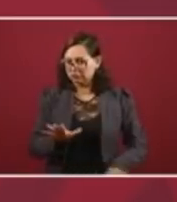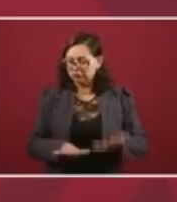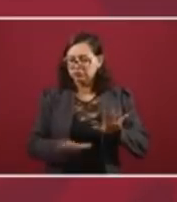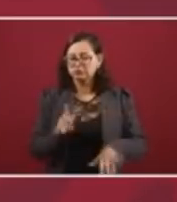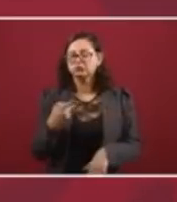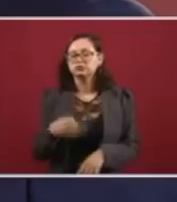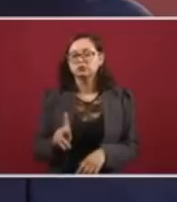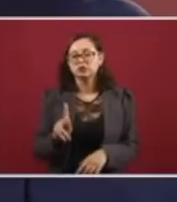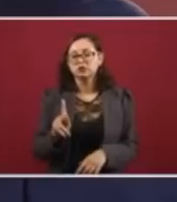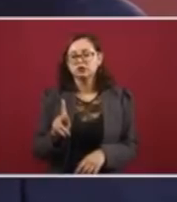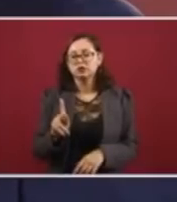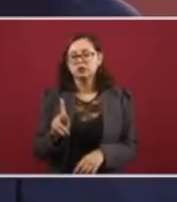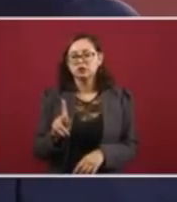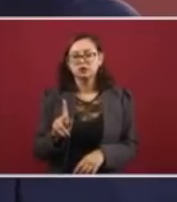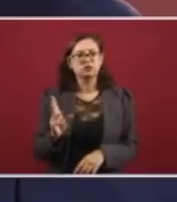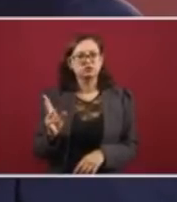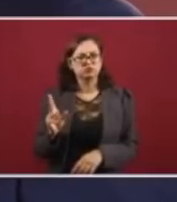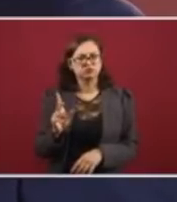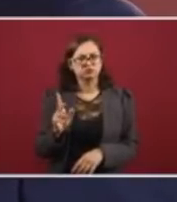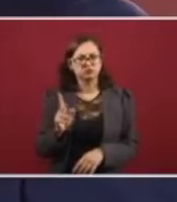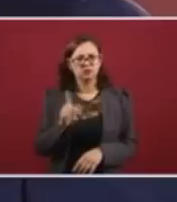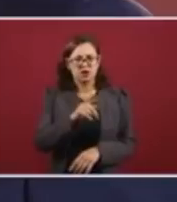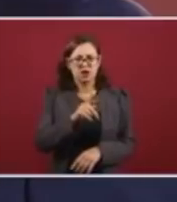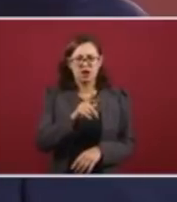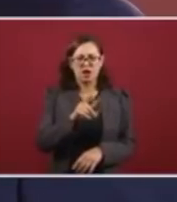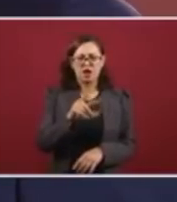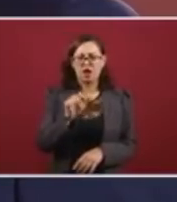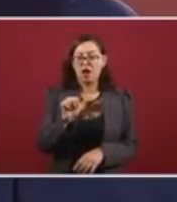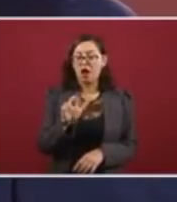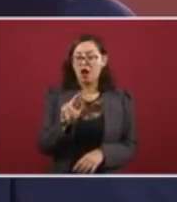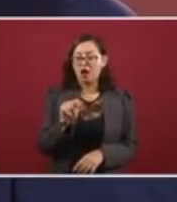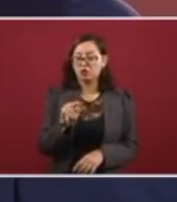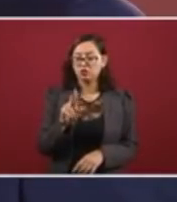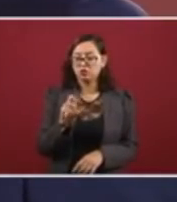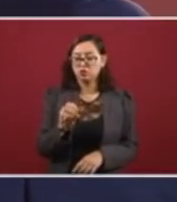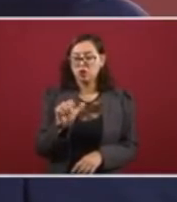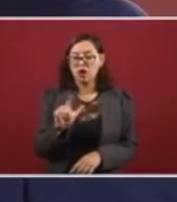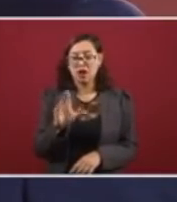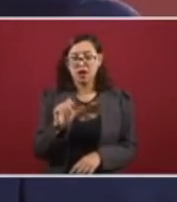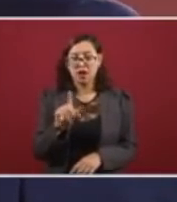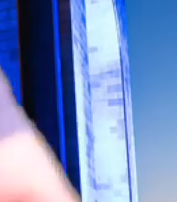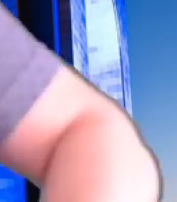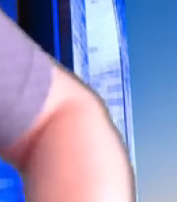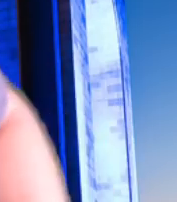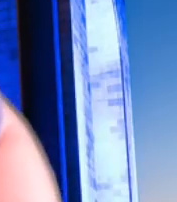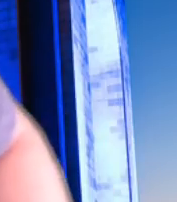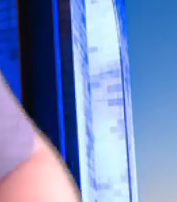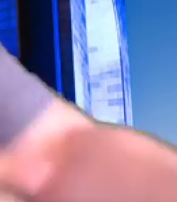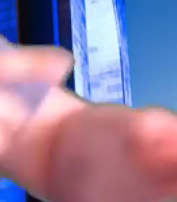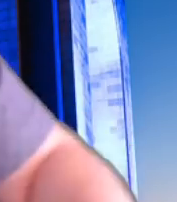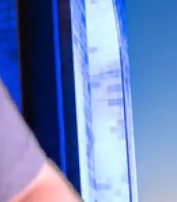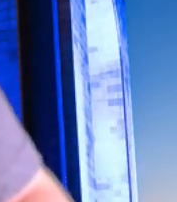pero creo que no es abogado Arturo Alcalde de Romero de Champs. Pero